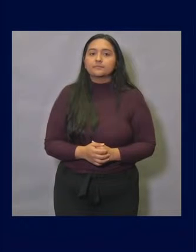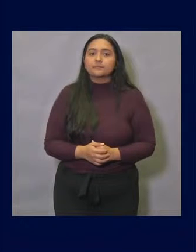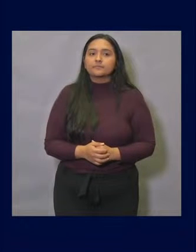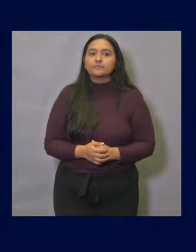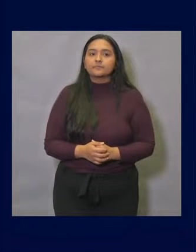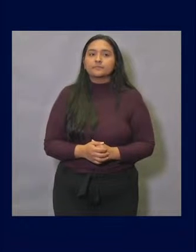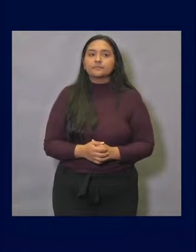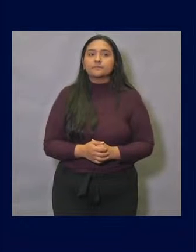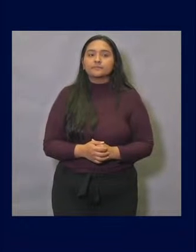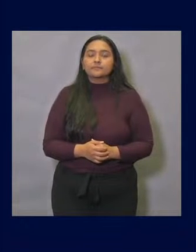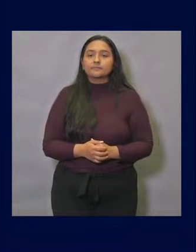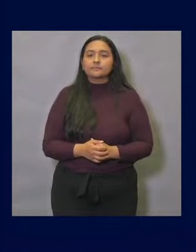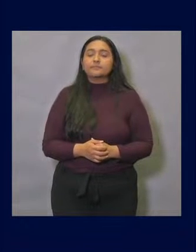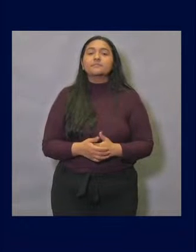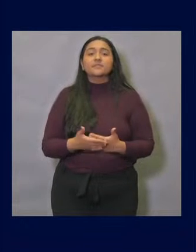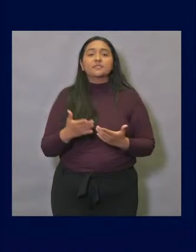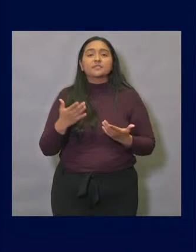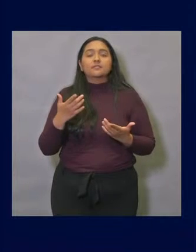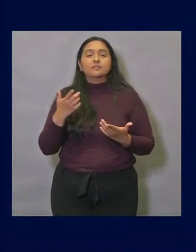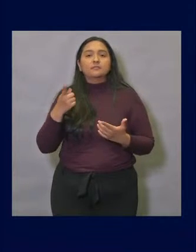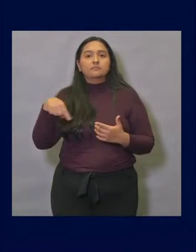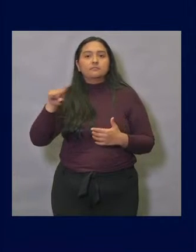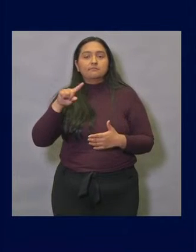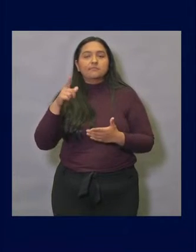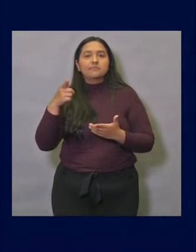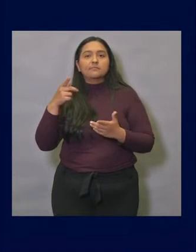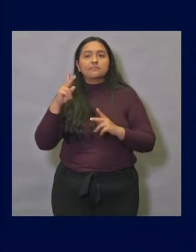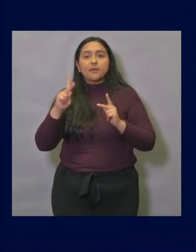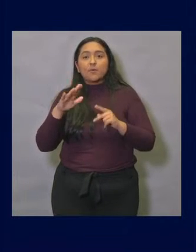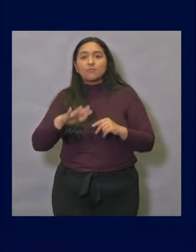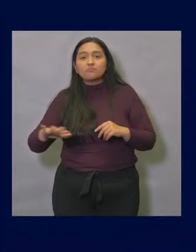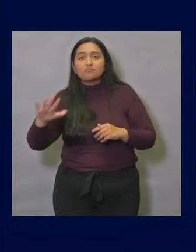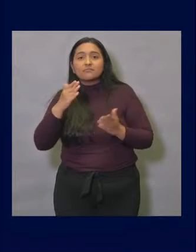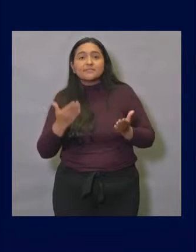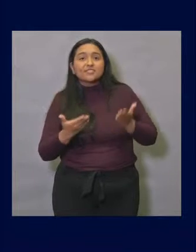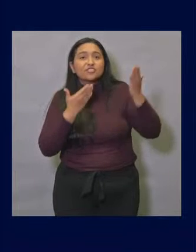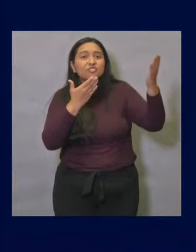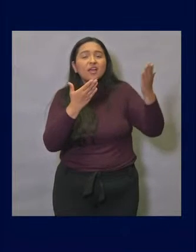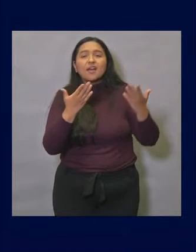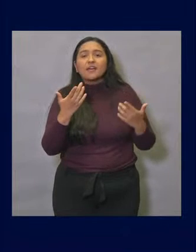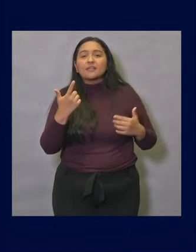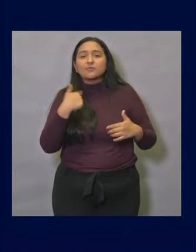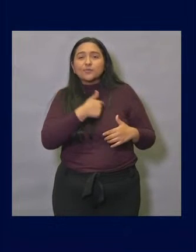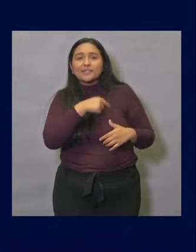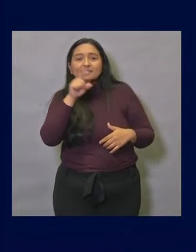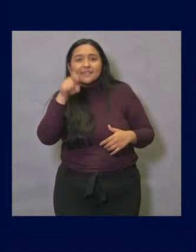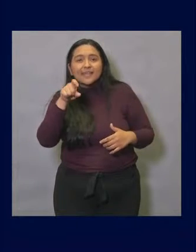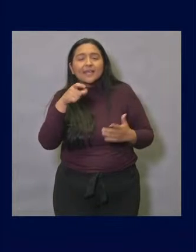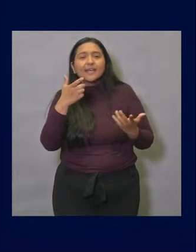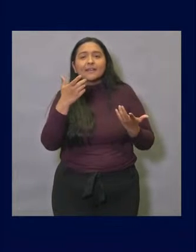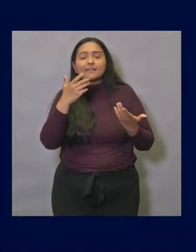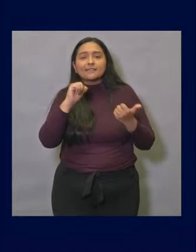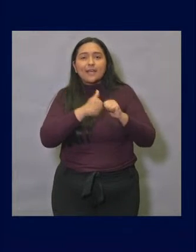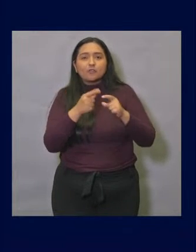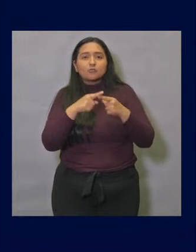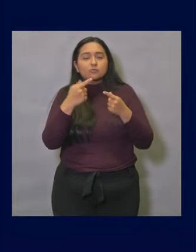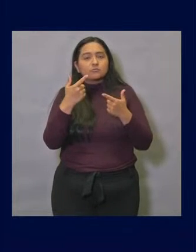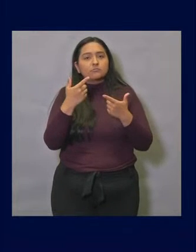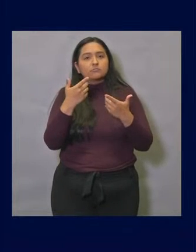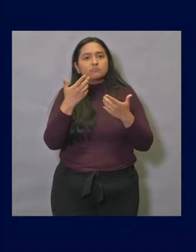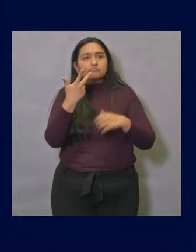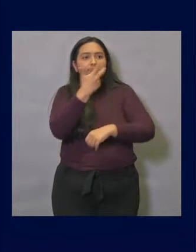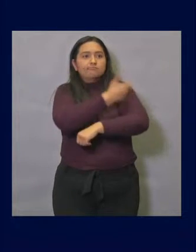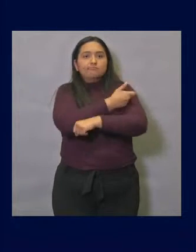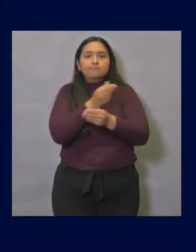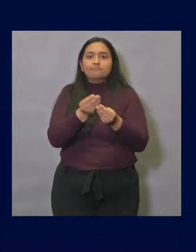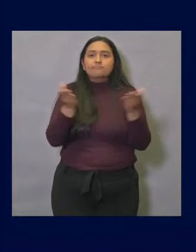Después de escuchar sugerencias de nuestros socios comunitarios sobre lo que se necesita para facilitar la vacunación de los residentes del